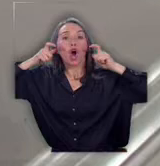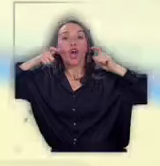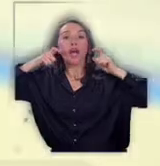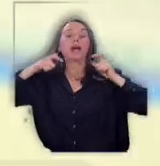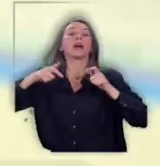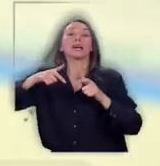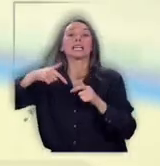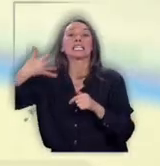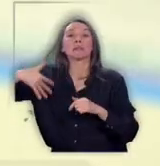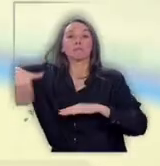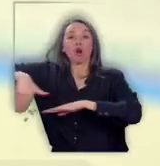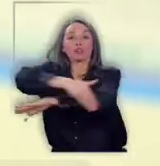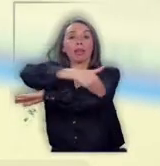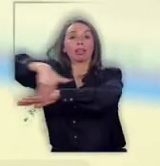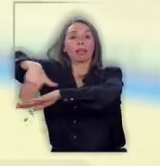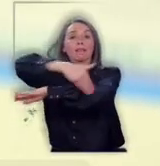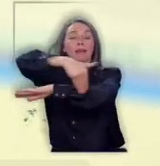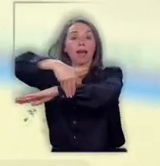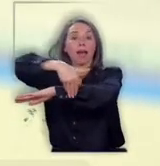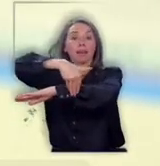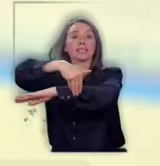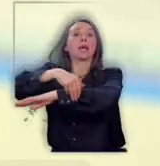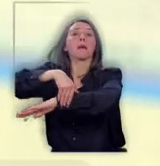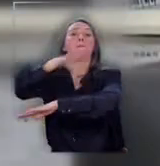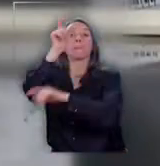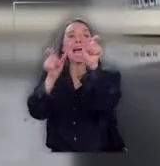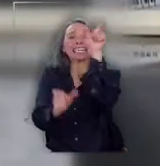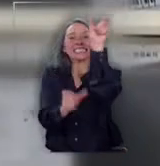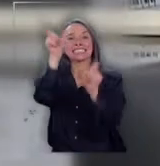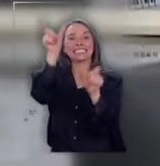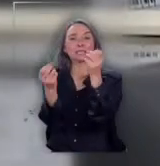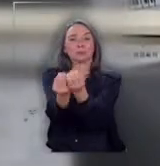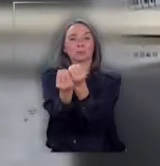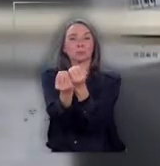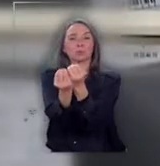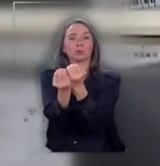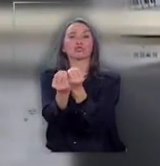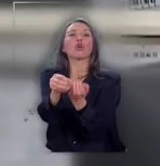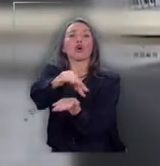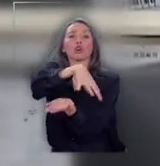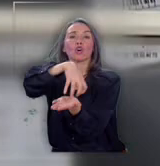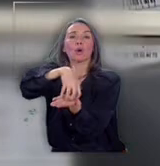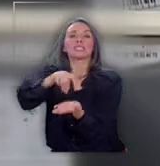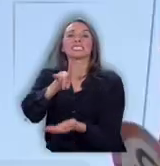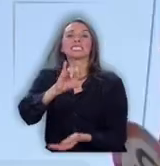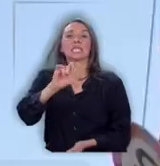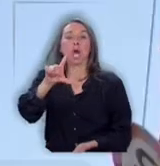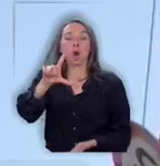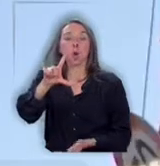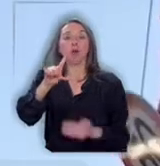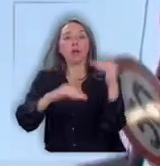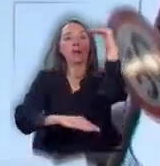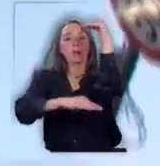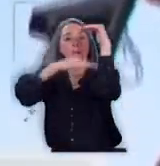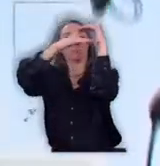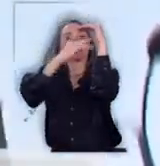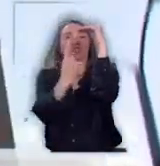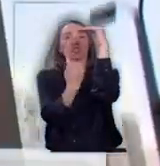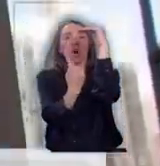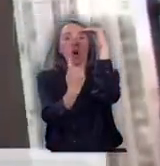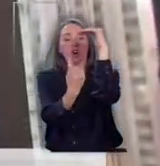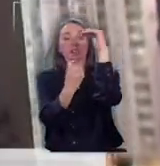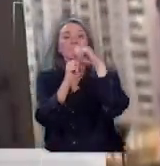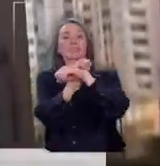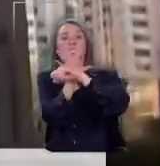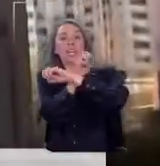corazón de una de las zonas urbanas más densas de seúl todo ocurrió en el piso 11 en